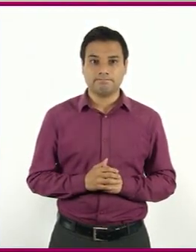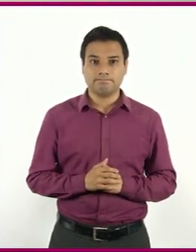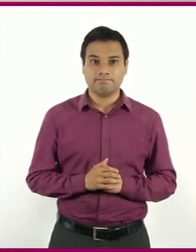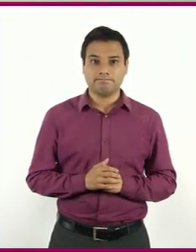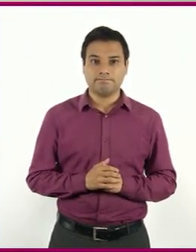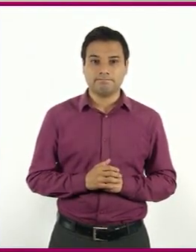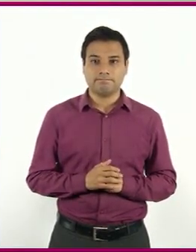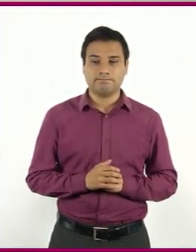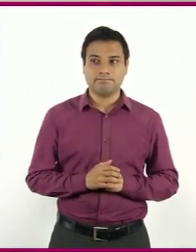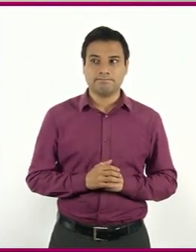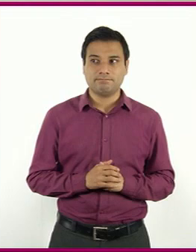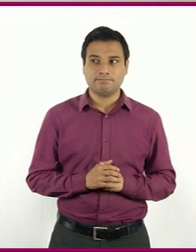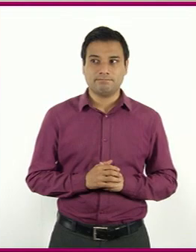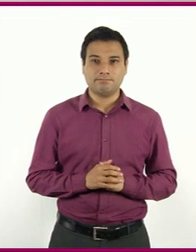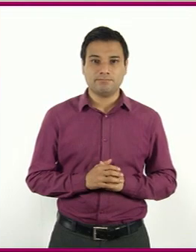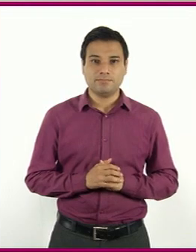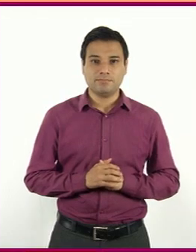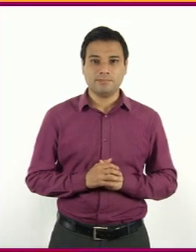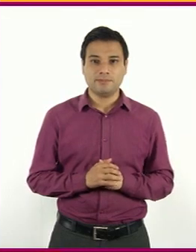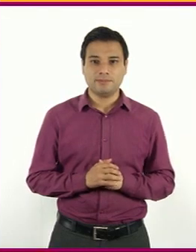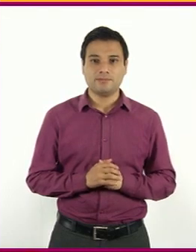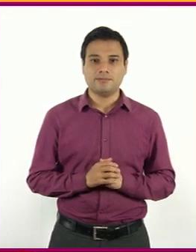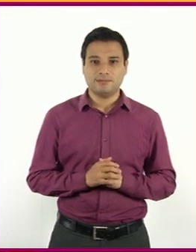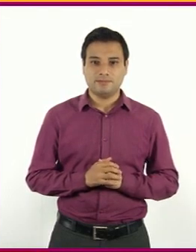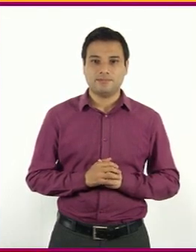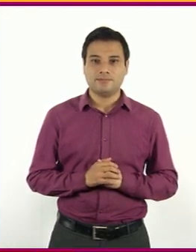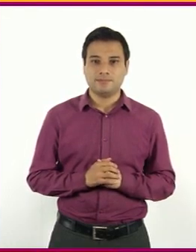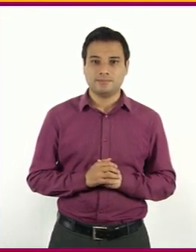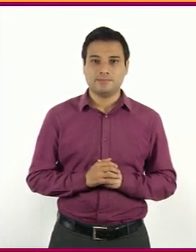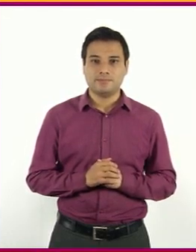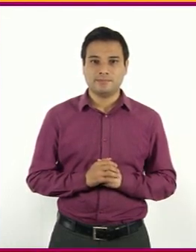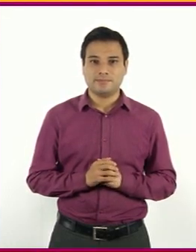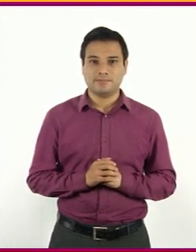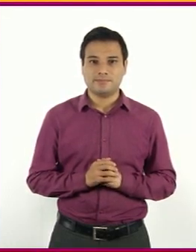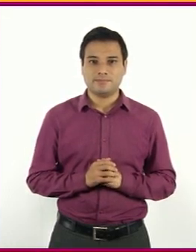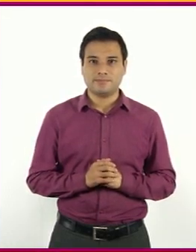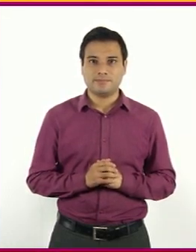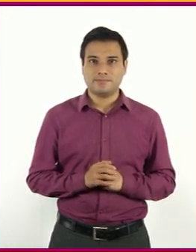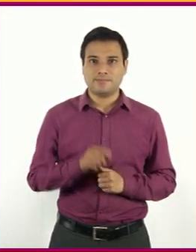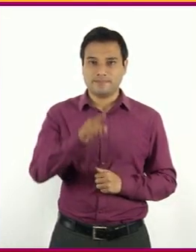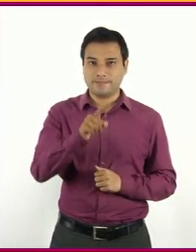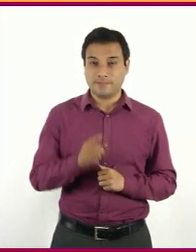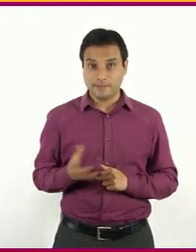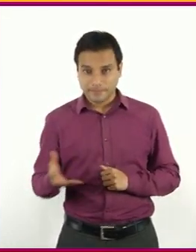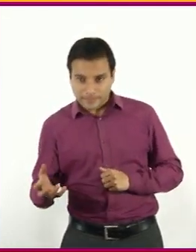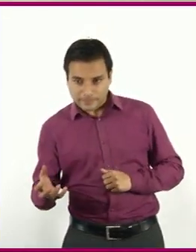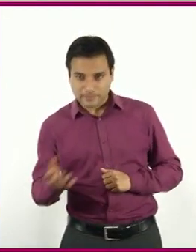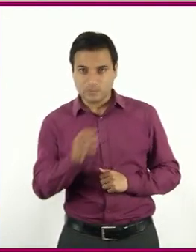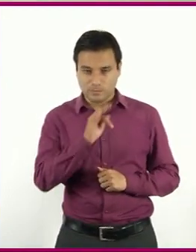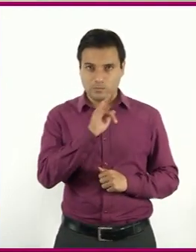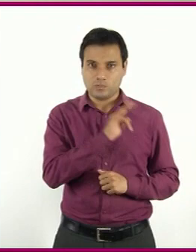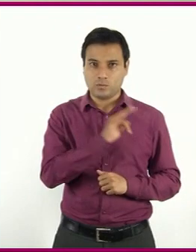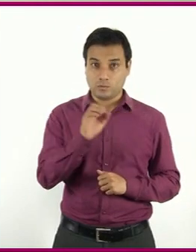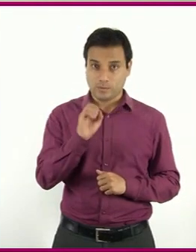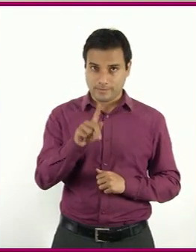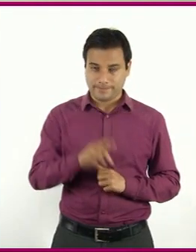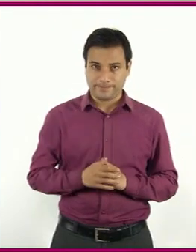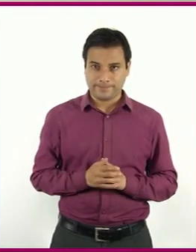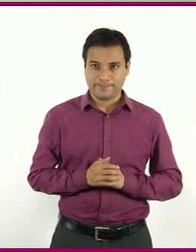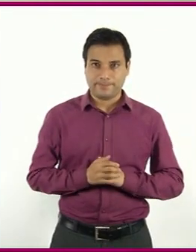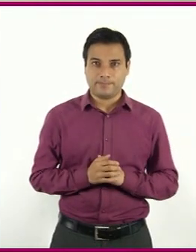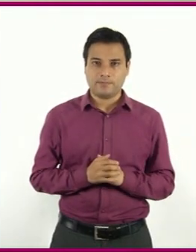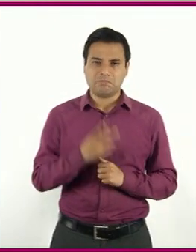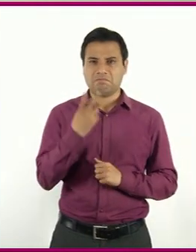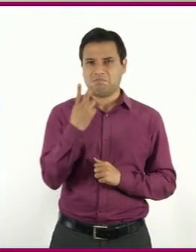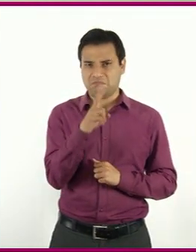arriba, pero en béisbol también puede ir la pelota por... Es fildeo. A ras del piso, exactamente, del pasto. Entonces, puede ser fildeo. Se la puede lanzar